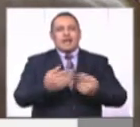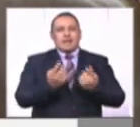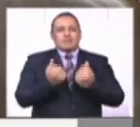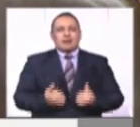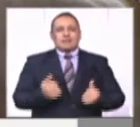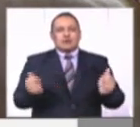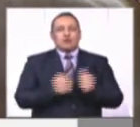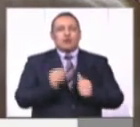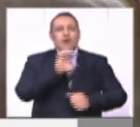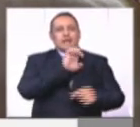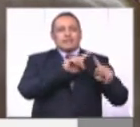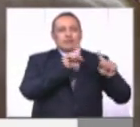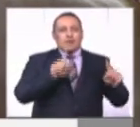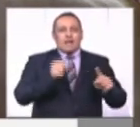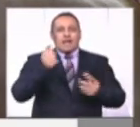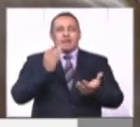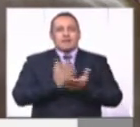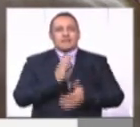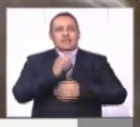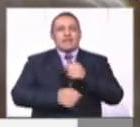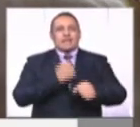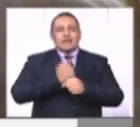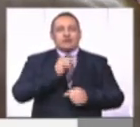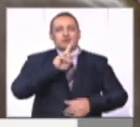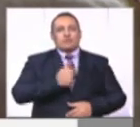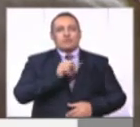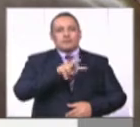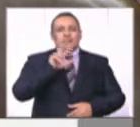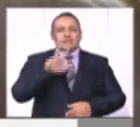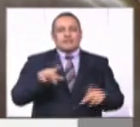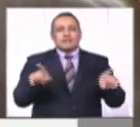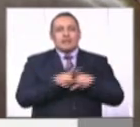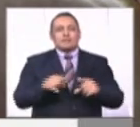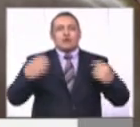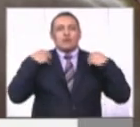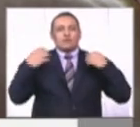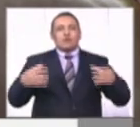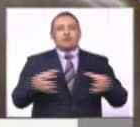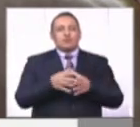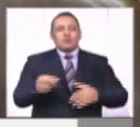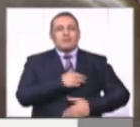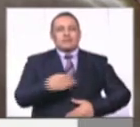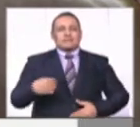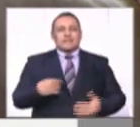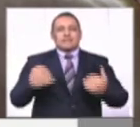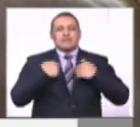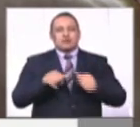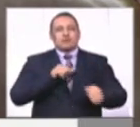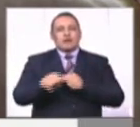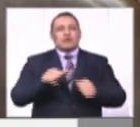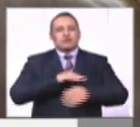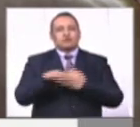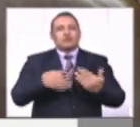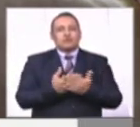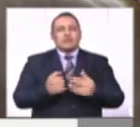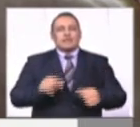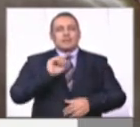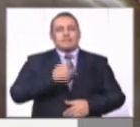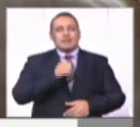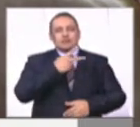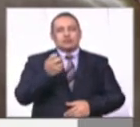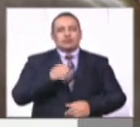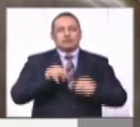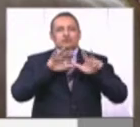entre enero y abril del año 2023 el despacho ministerial hubo un gasto aproximado de